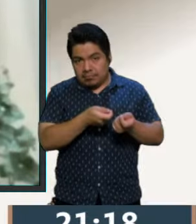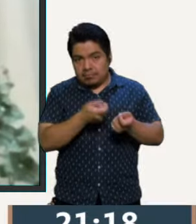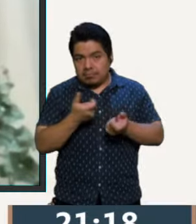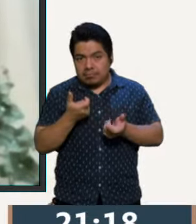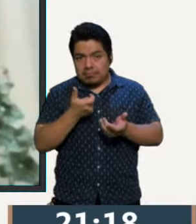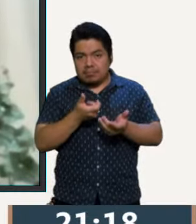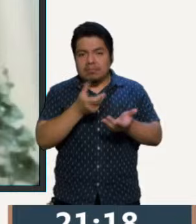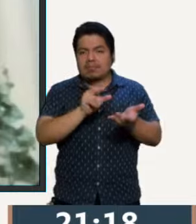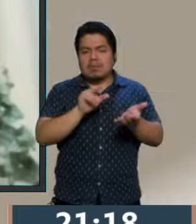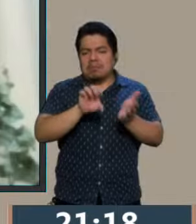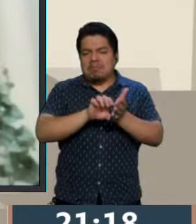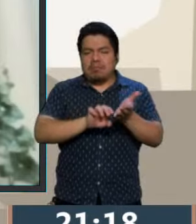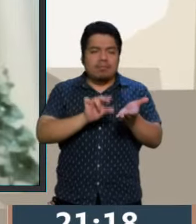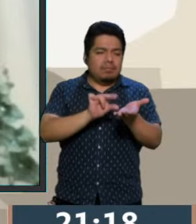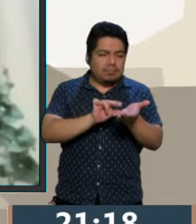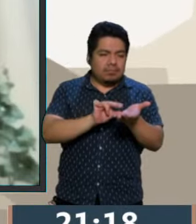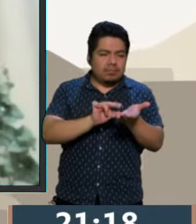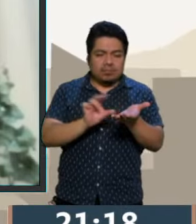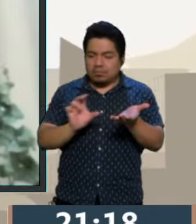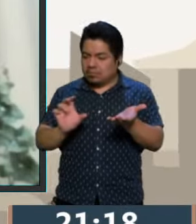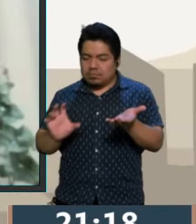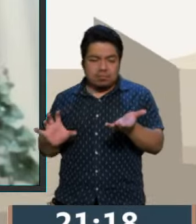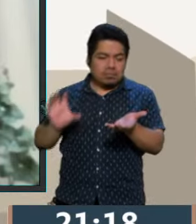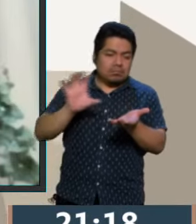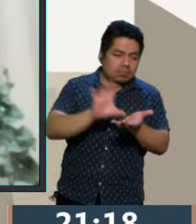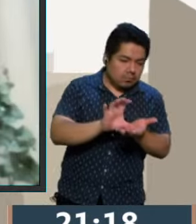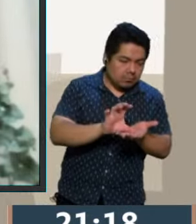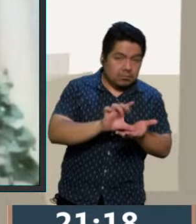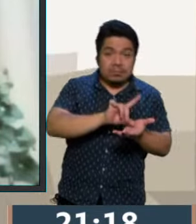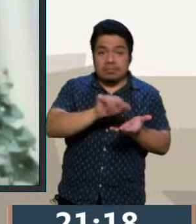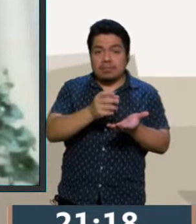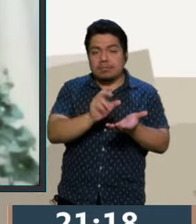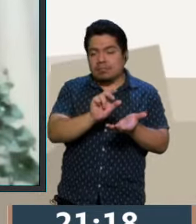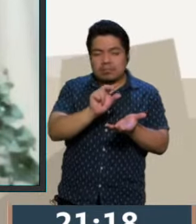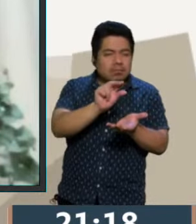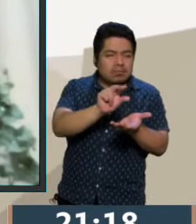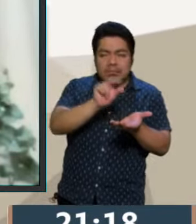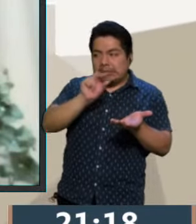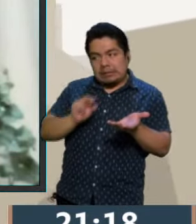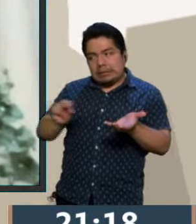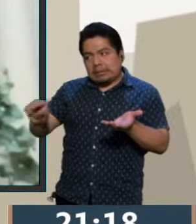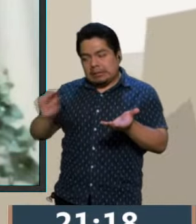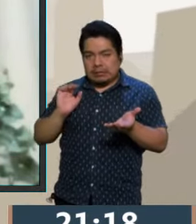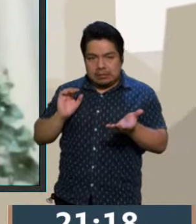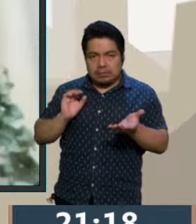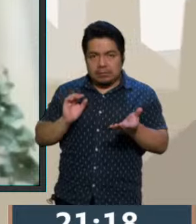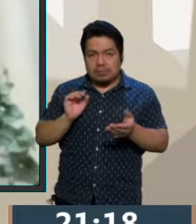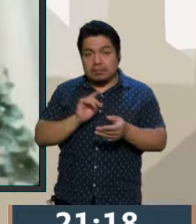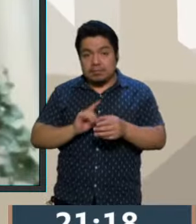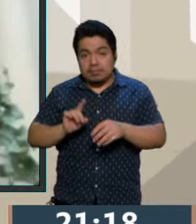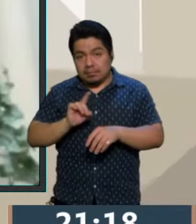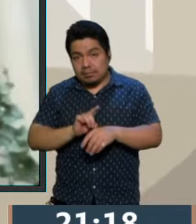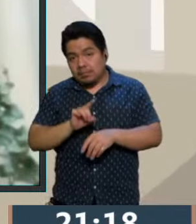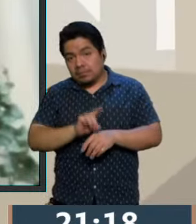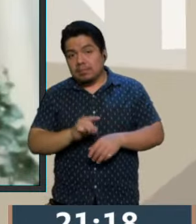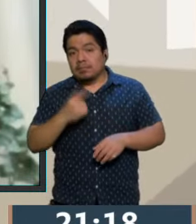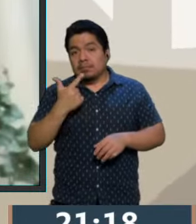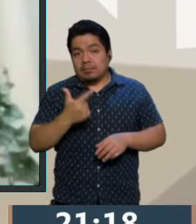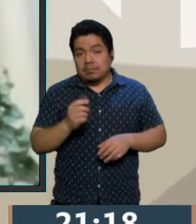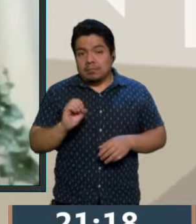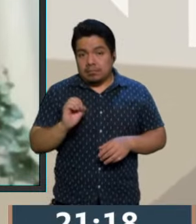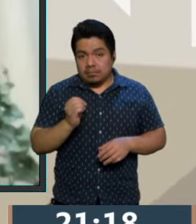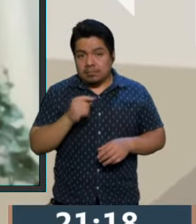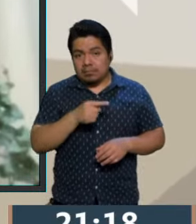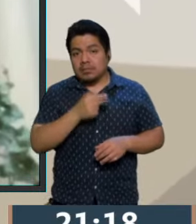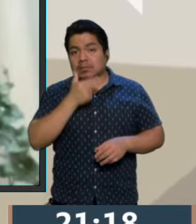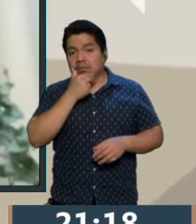de más que después tuvo que regresar María para casar. Bueno, ya finalmente llega este día trágico donde el 7 de octubre